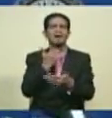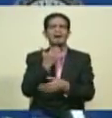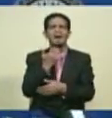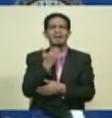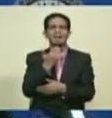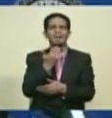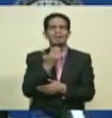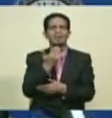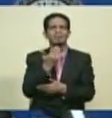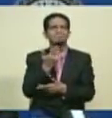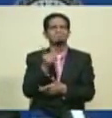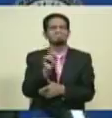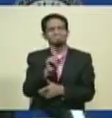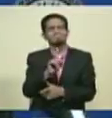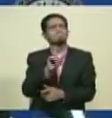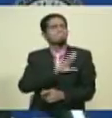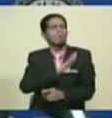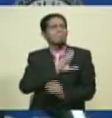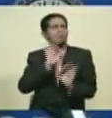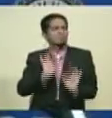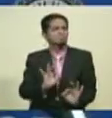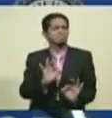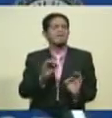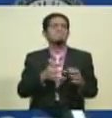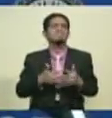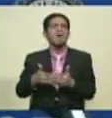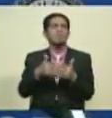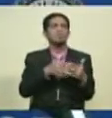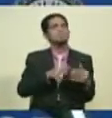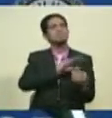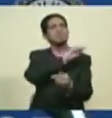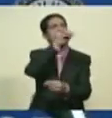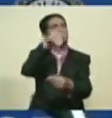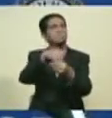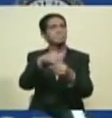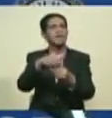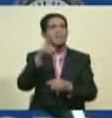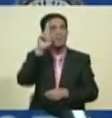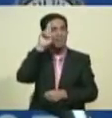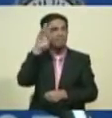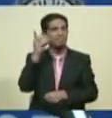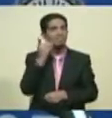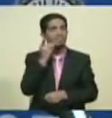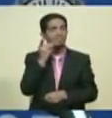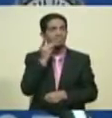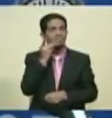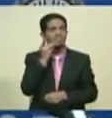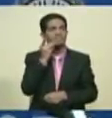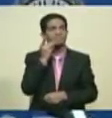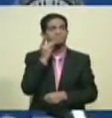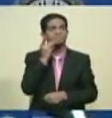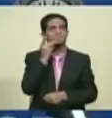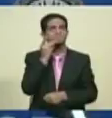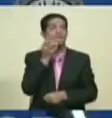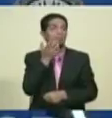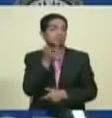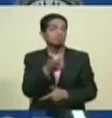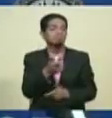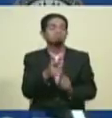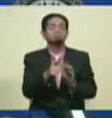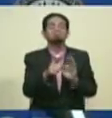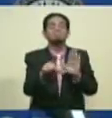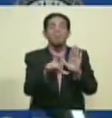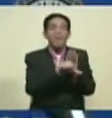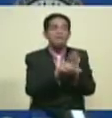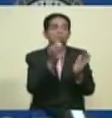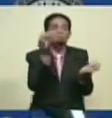interamericana, eran los marines estadounidenses que invadieron República Dominicana con el aval legal de resoluciones y